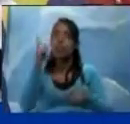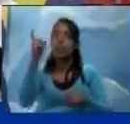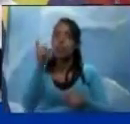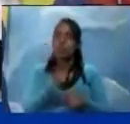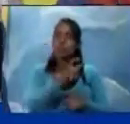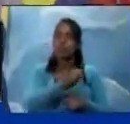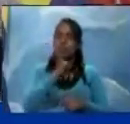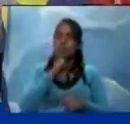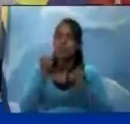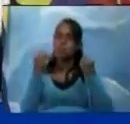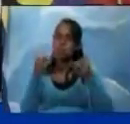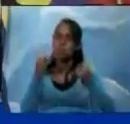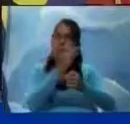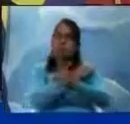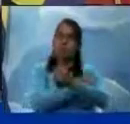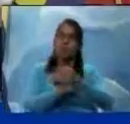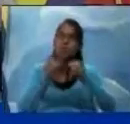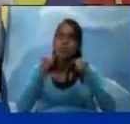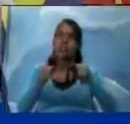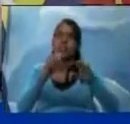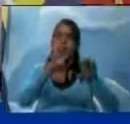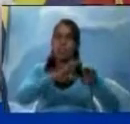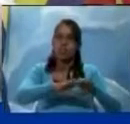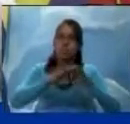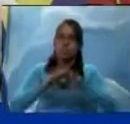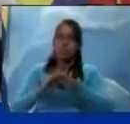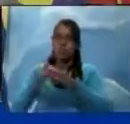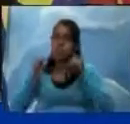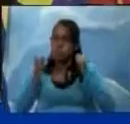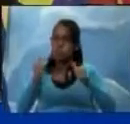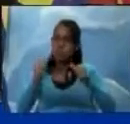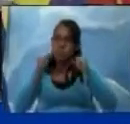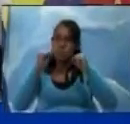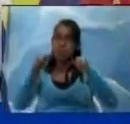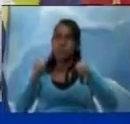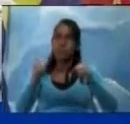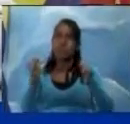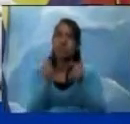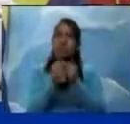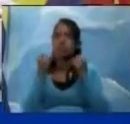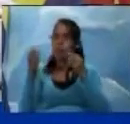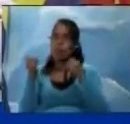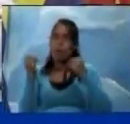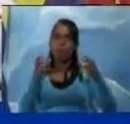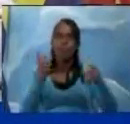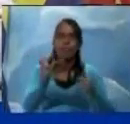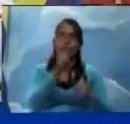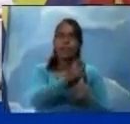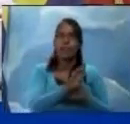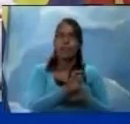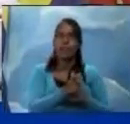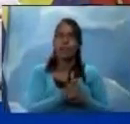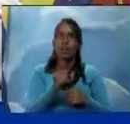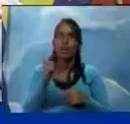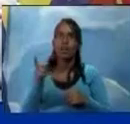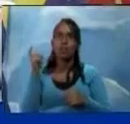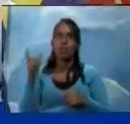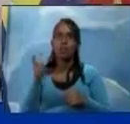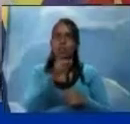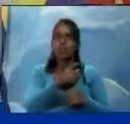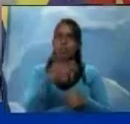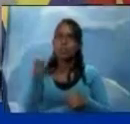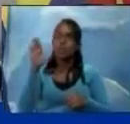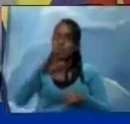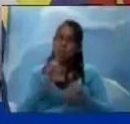es bien fuerte, entonces le pone un ministerio bien apretado con un bocón de gente. A una persona que